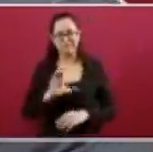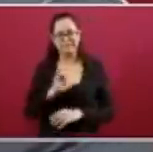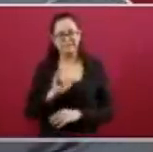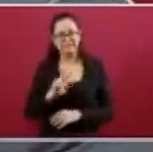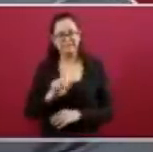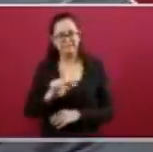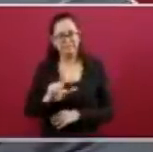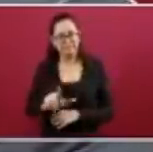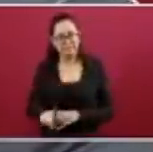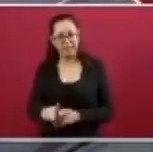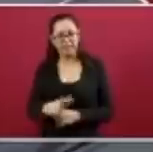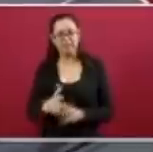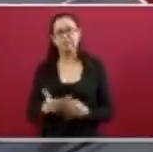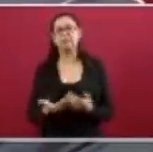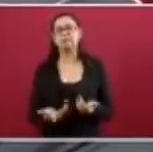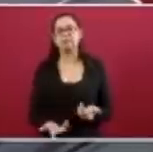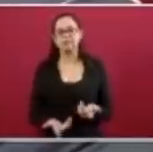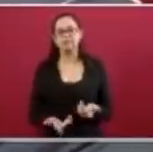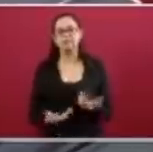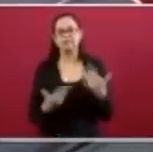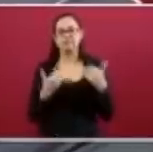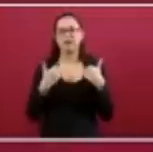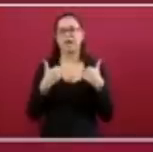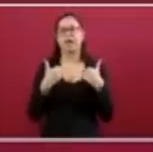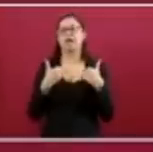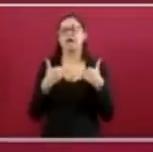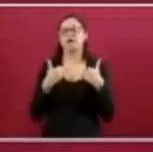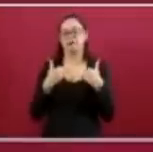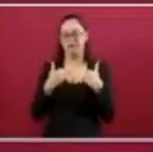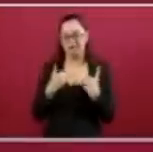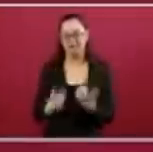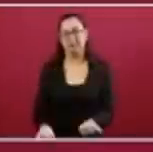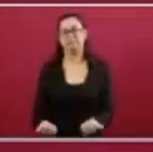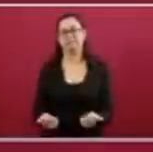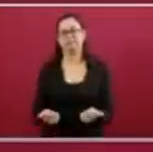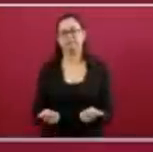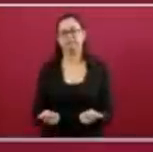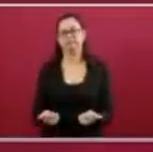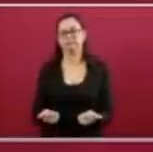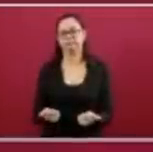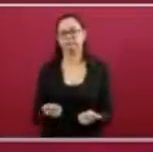y que se entienda la situación por la que se está